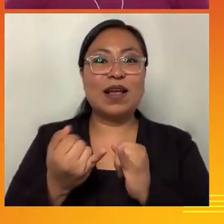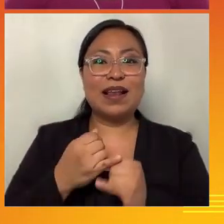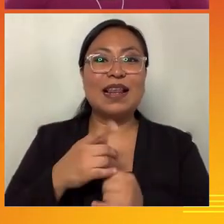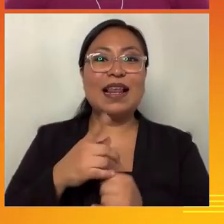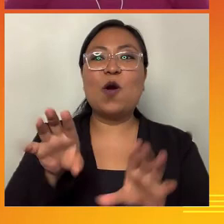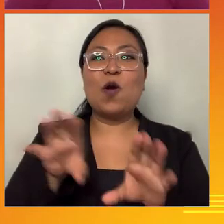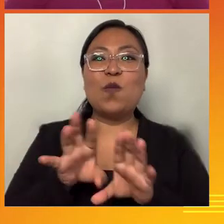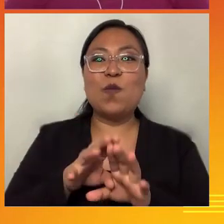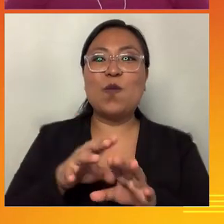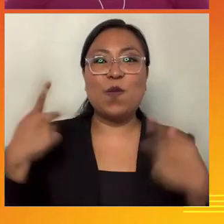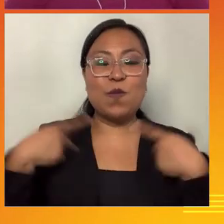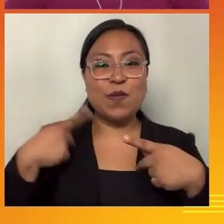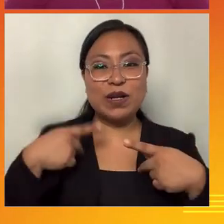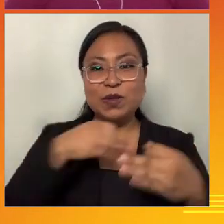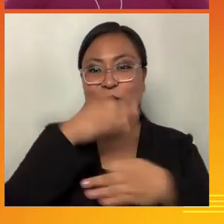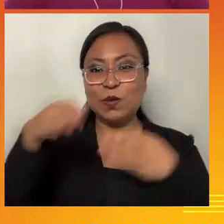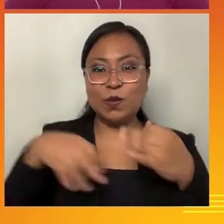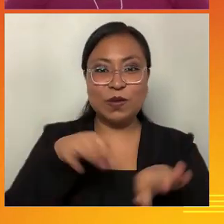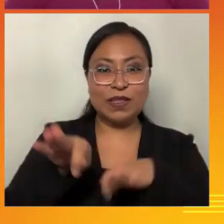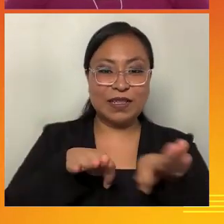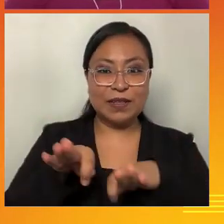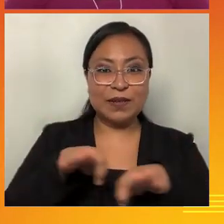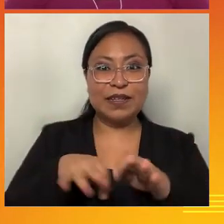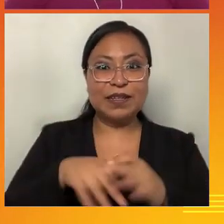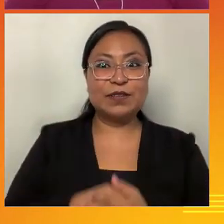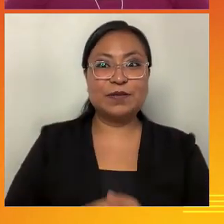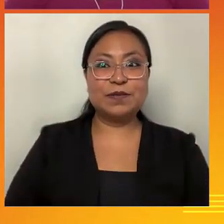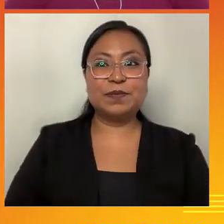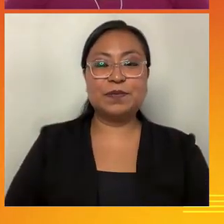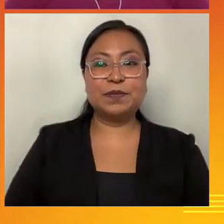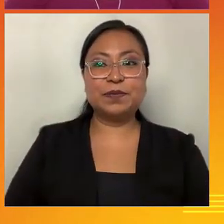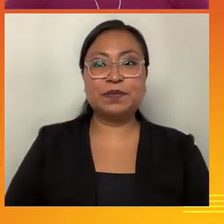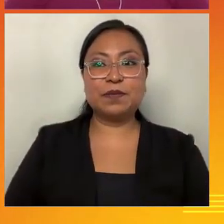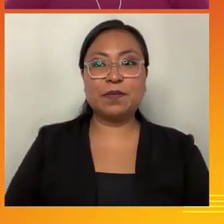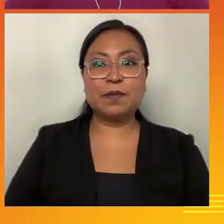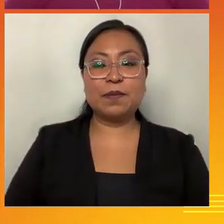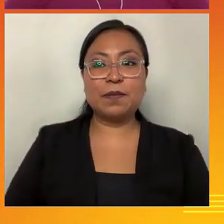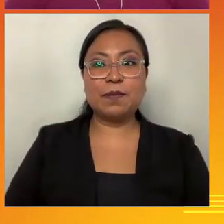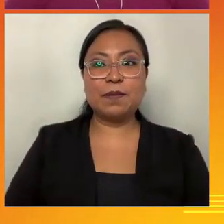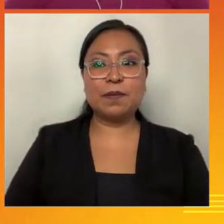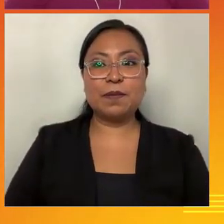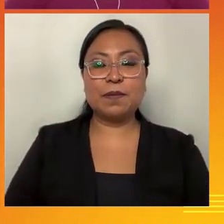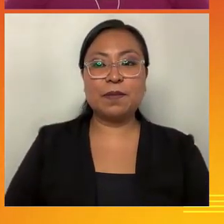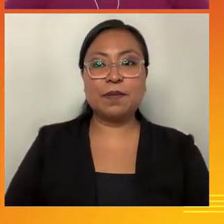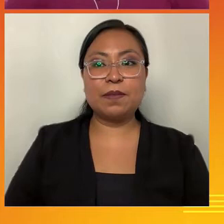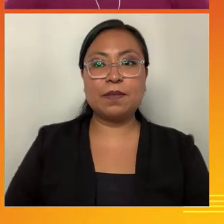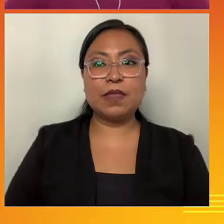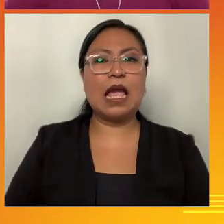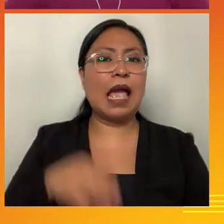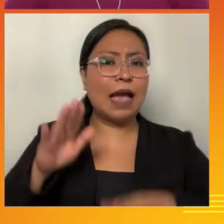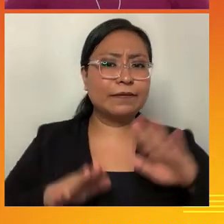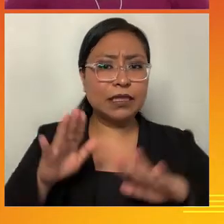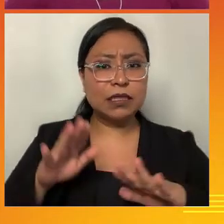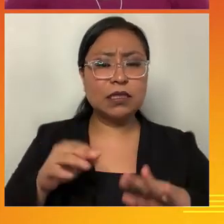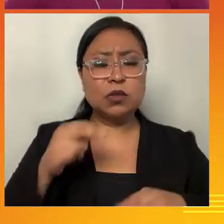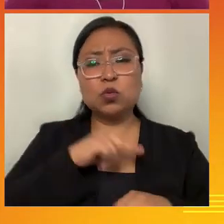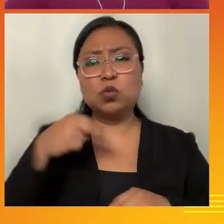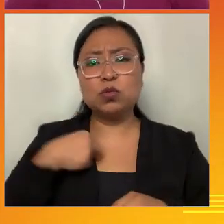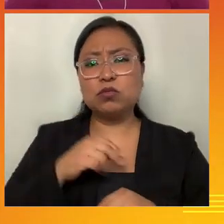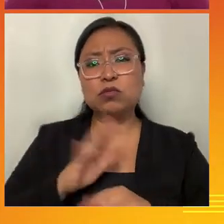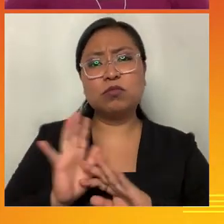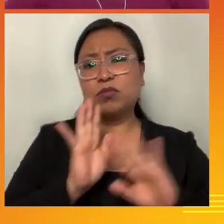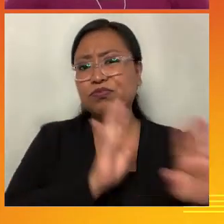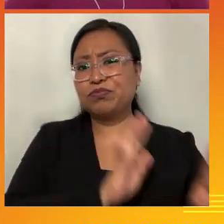trabajando a la vez, ¿no? Y bueno, otra cosa que a veces dejamos de lado, pero que ahora nos